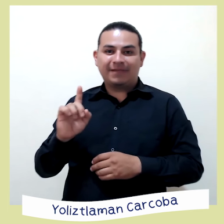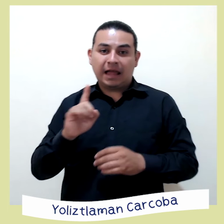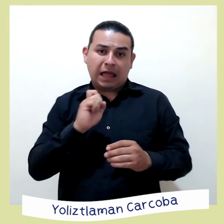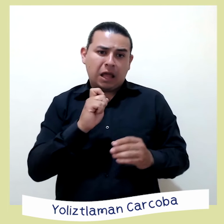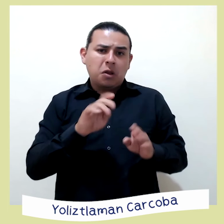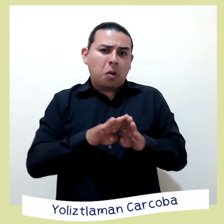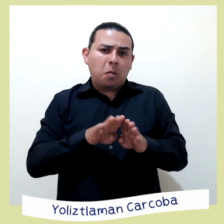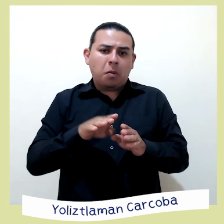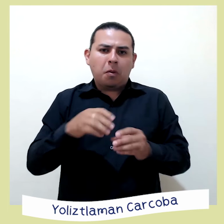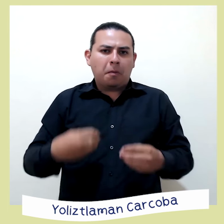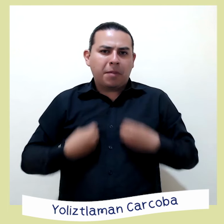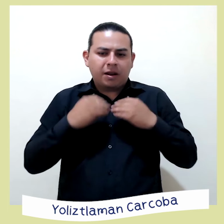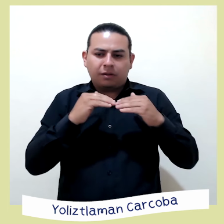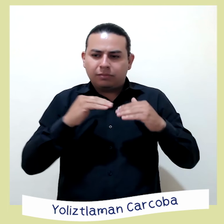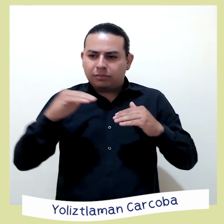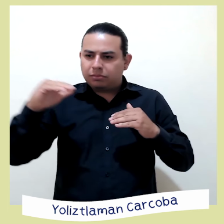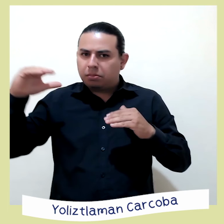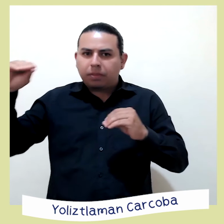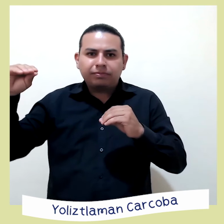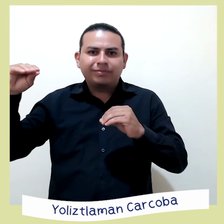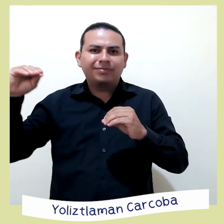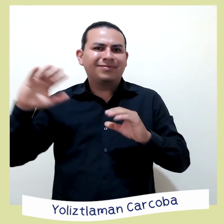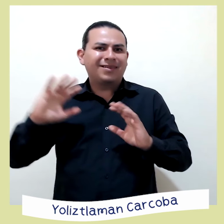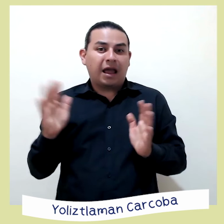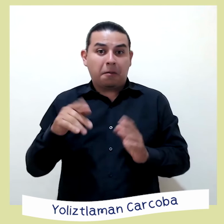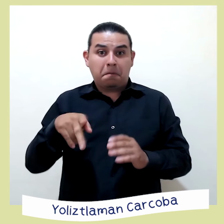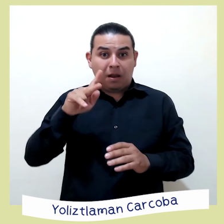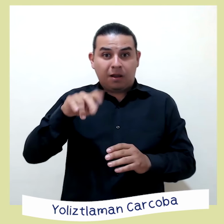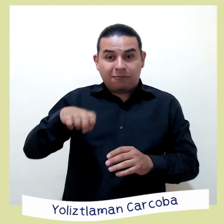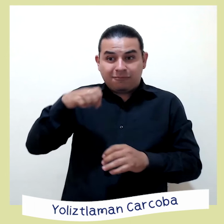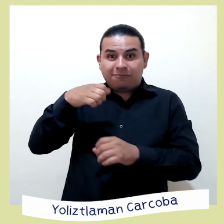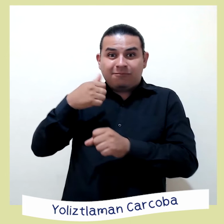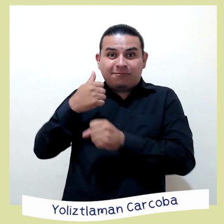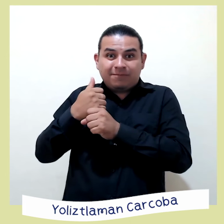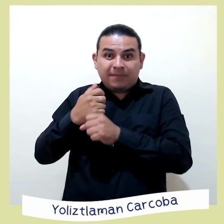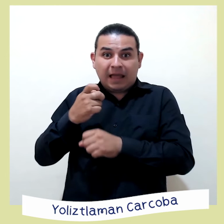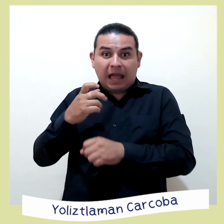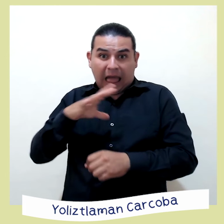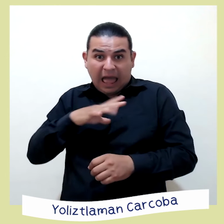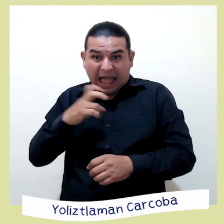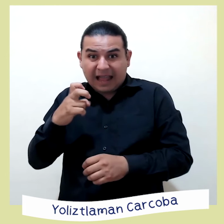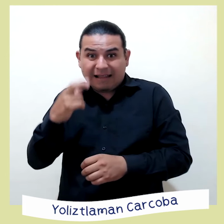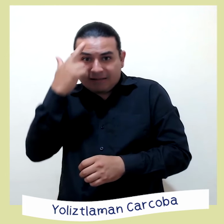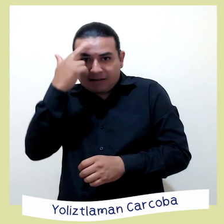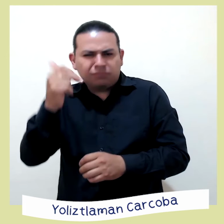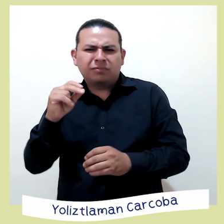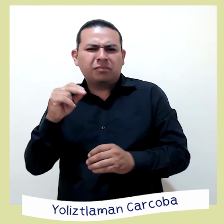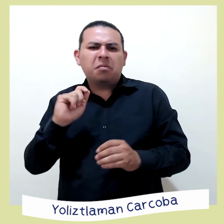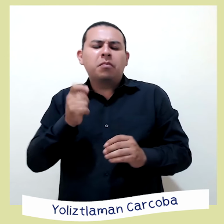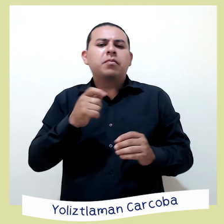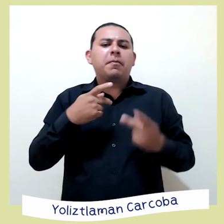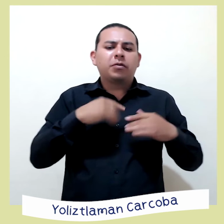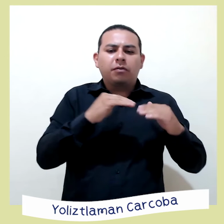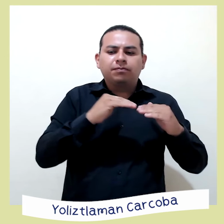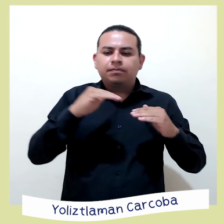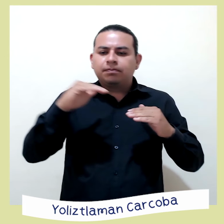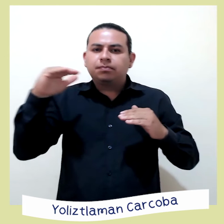tanto tú puedes librar esa posible situación de dependencia y mantener tu capacidad funcional,